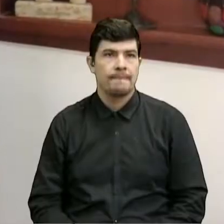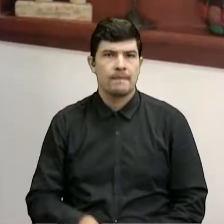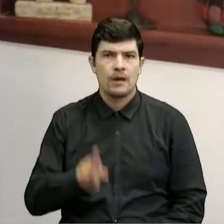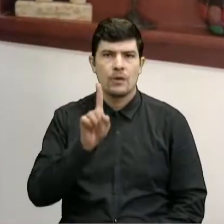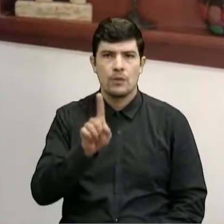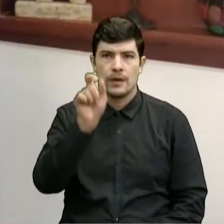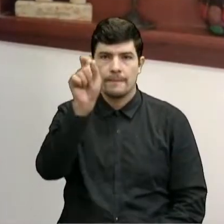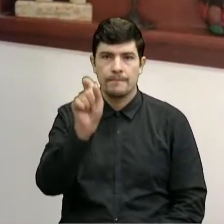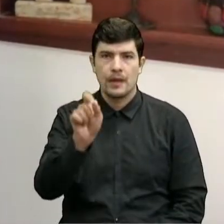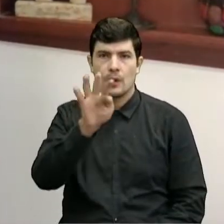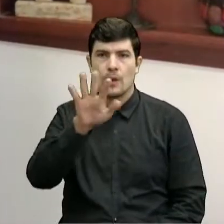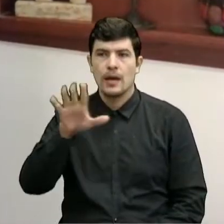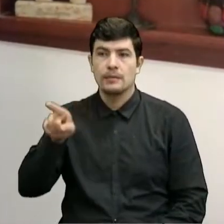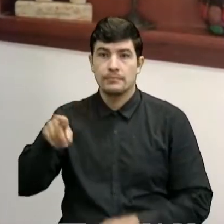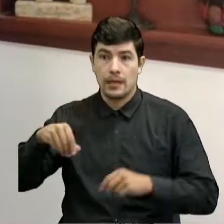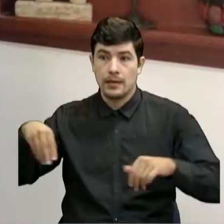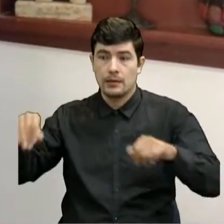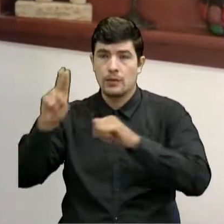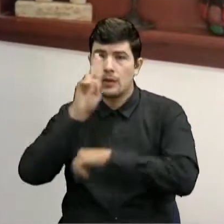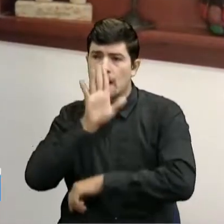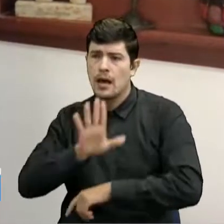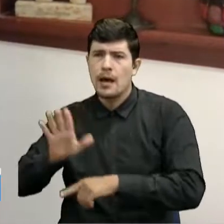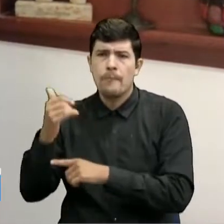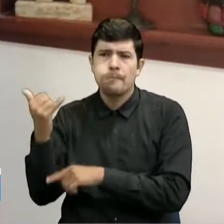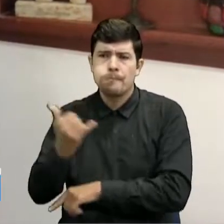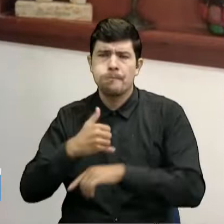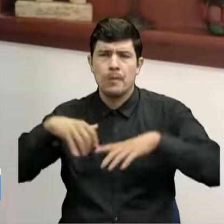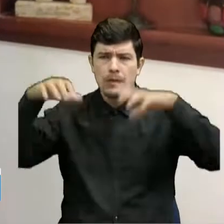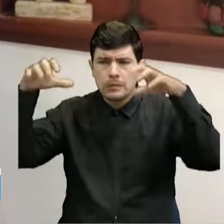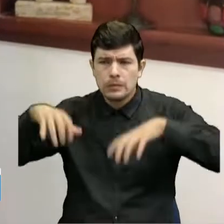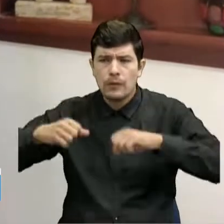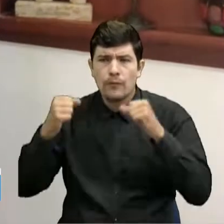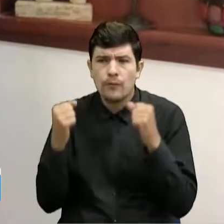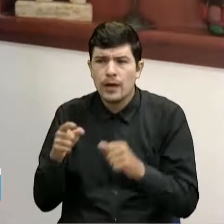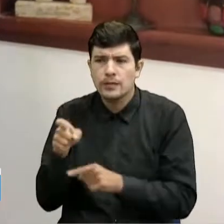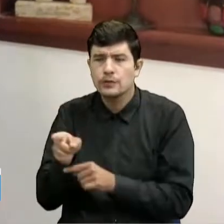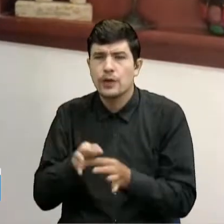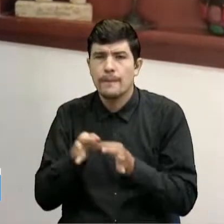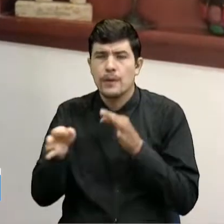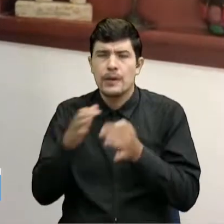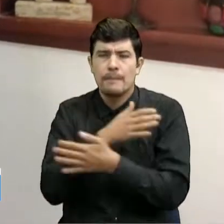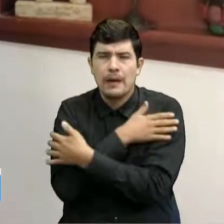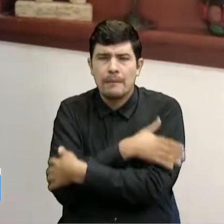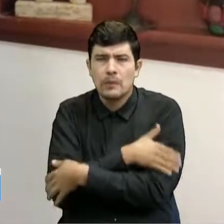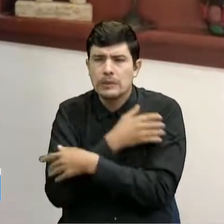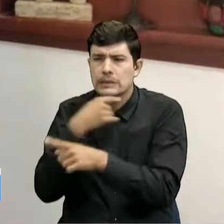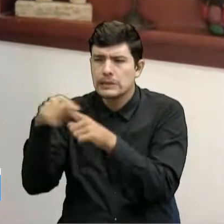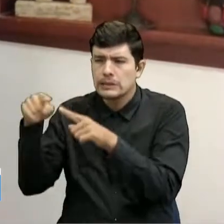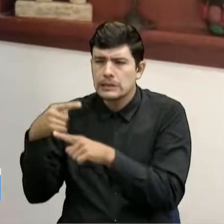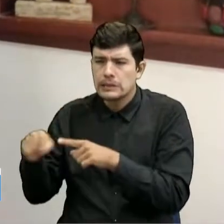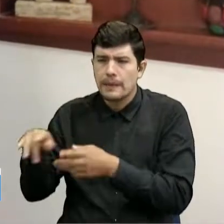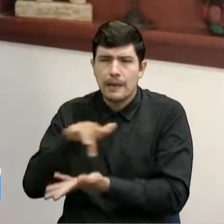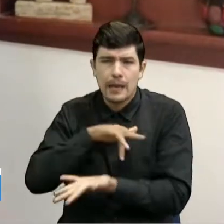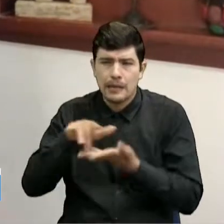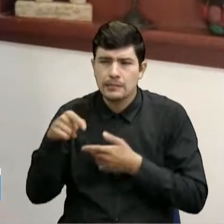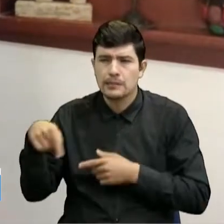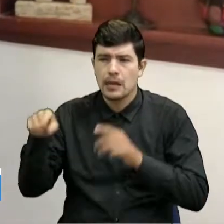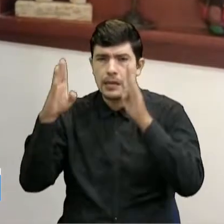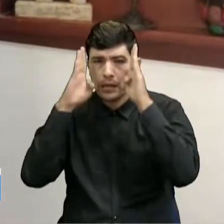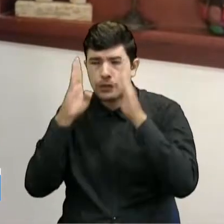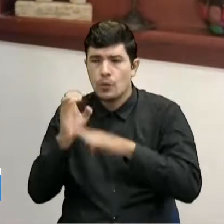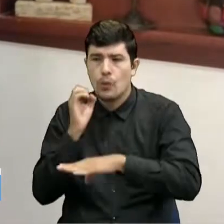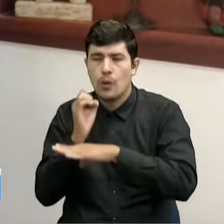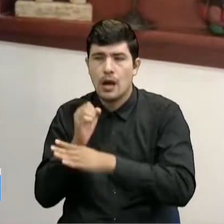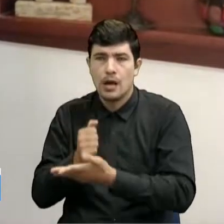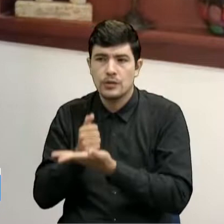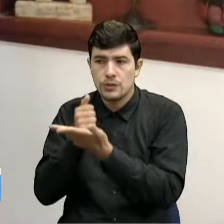1:45 en el territorio nacional y las lluvias persisten en el municipio de Pamplona y son muchas las emergencias atendidas por los organismos de